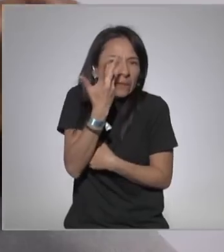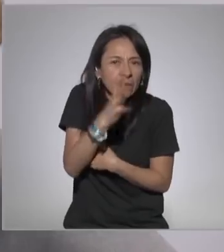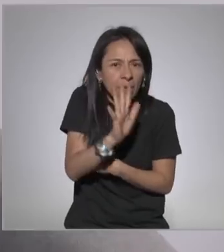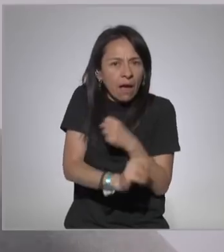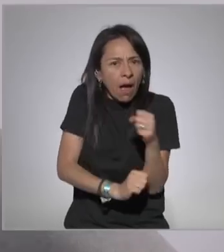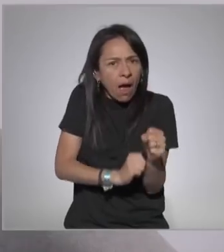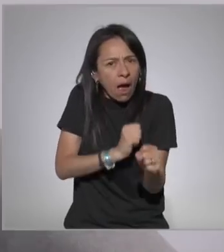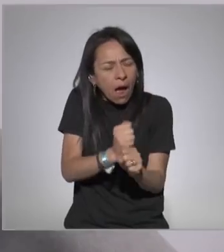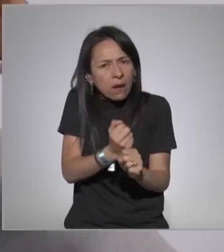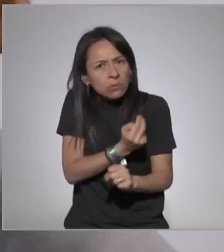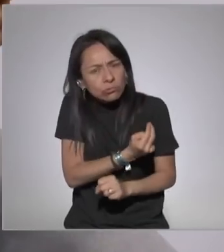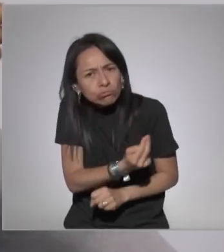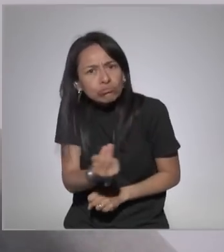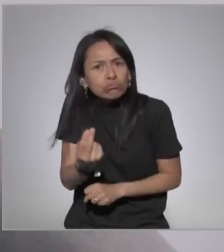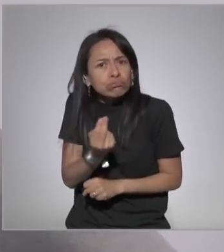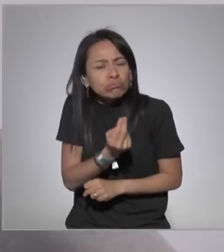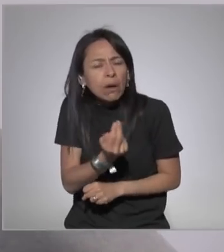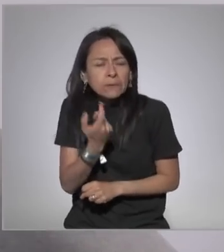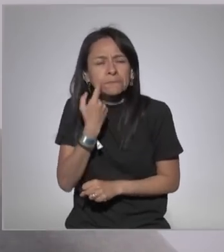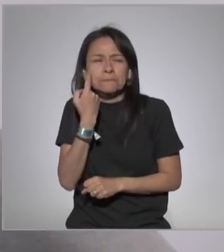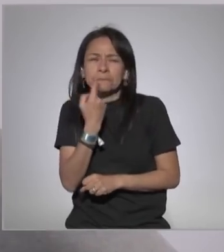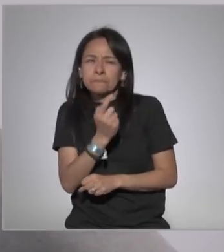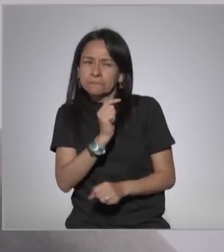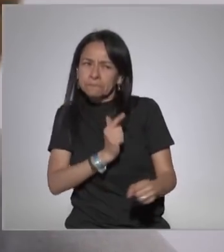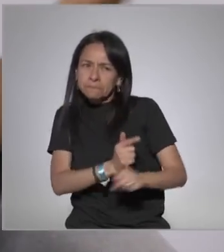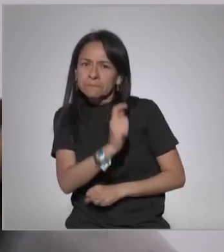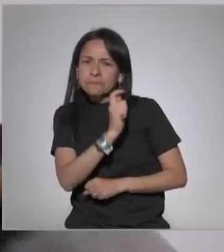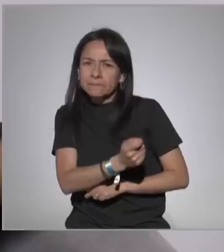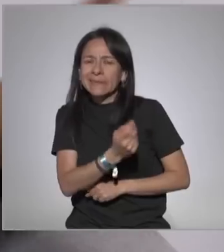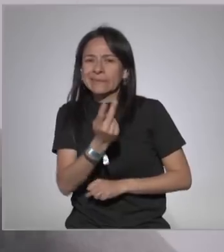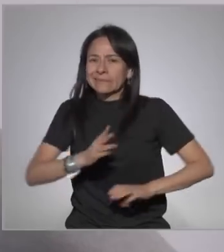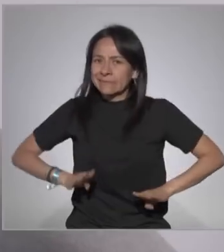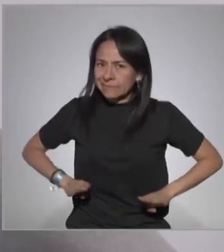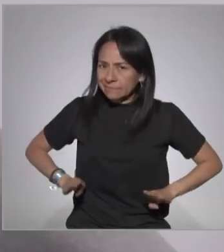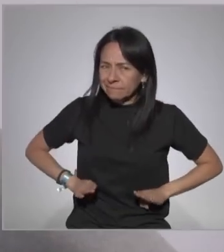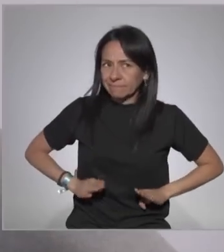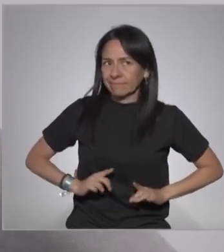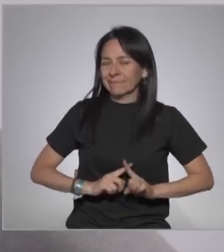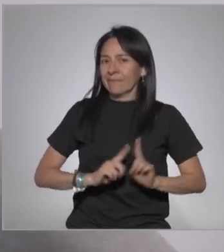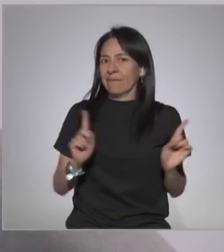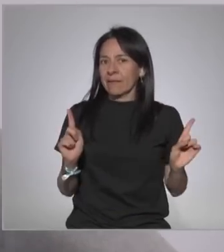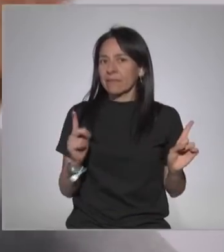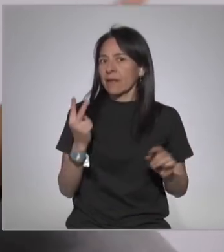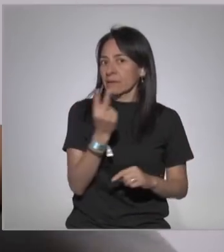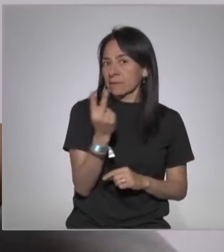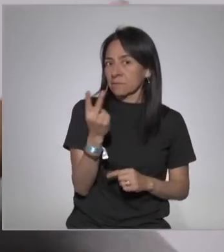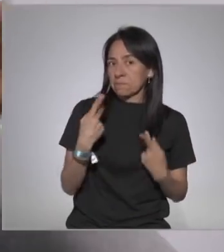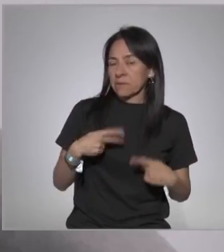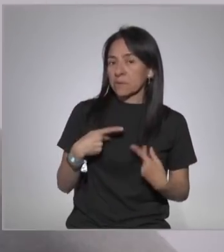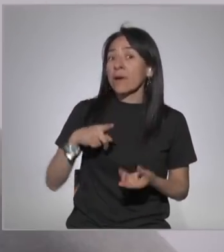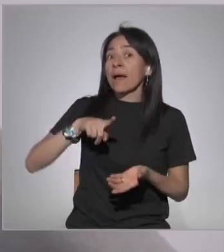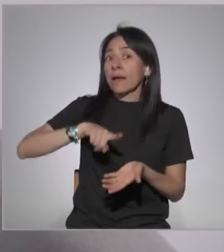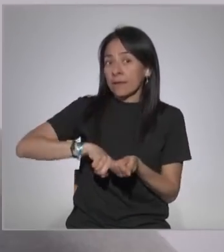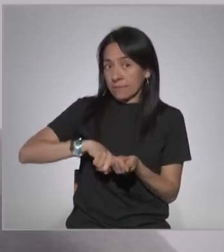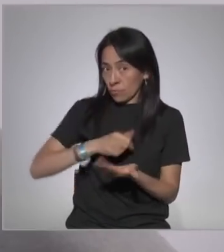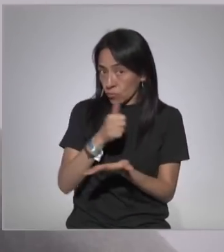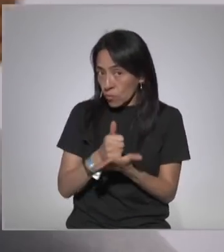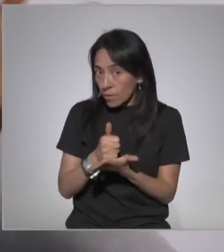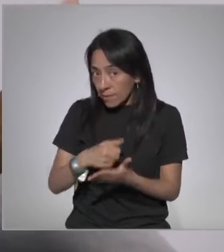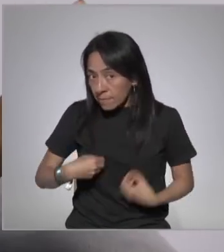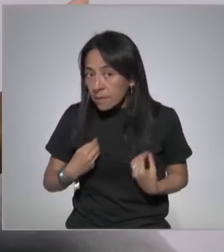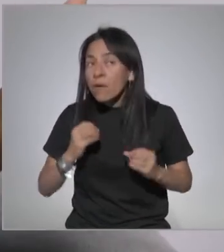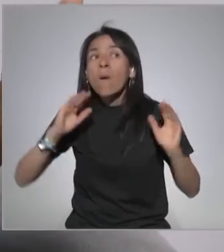son diferentes tanto en la zona rural que en una zona urbana. Tenemos que ver